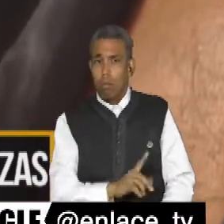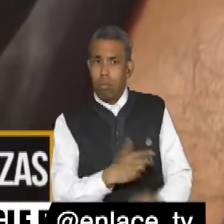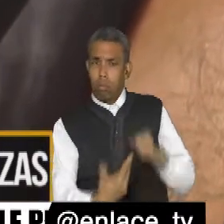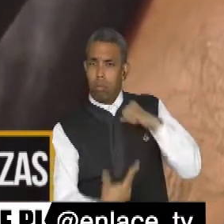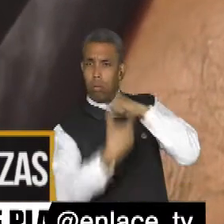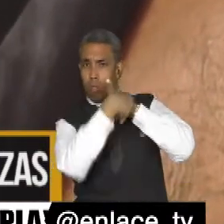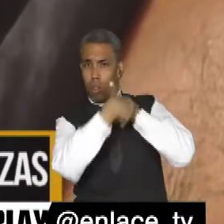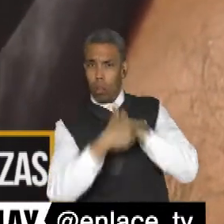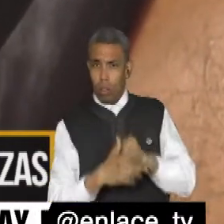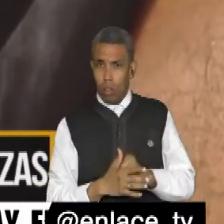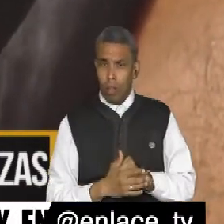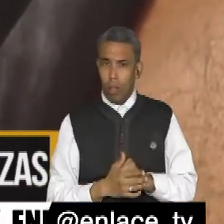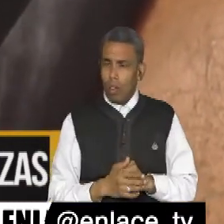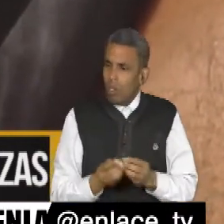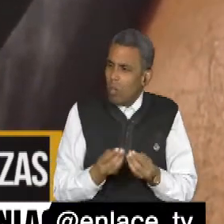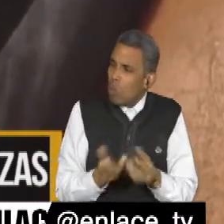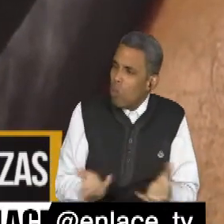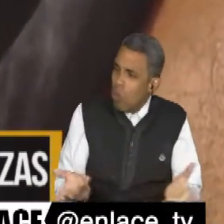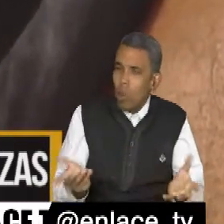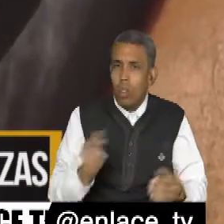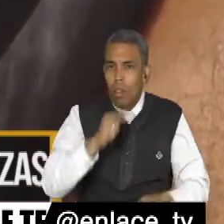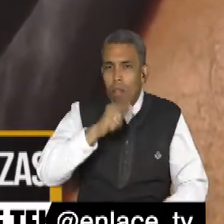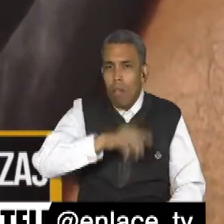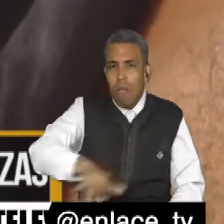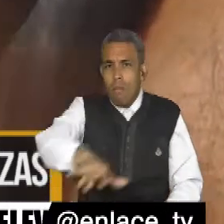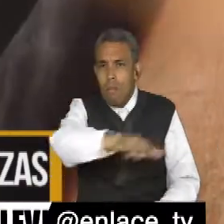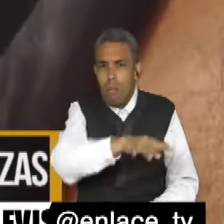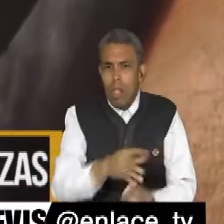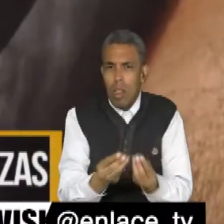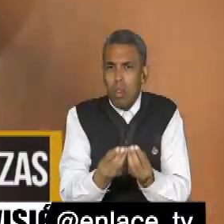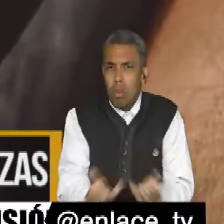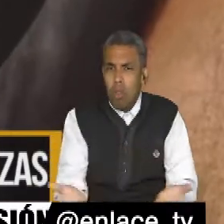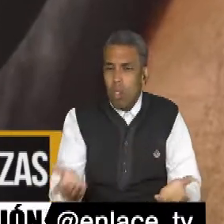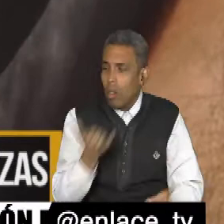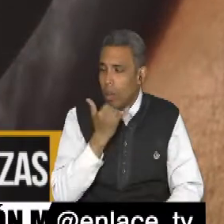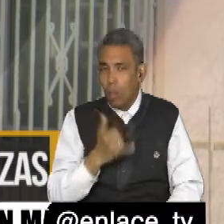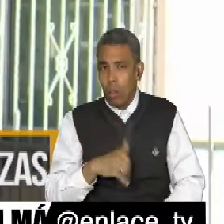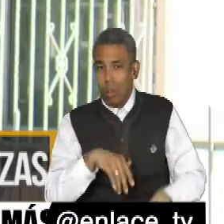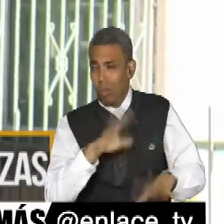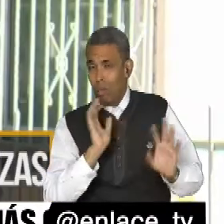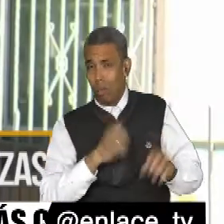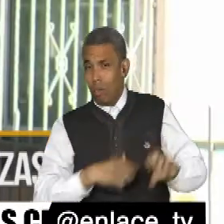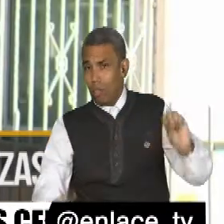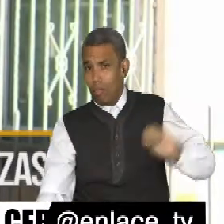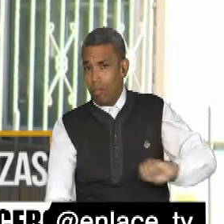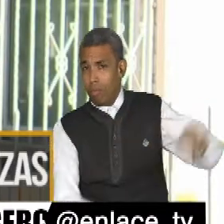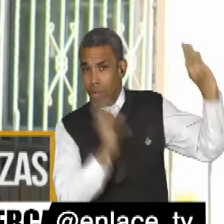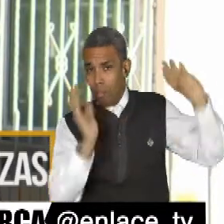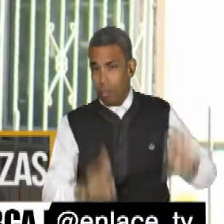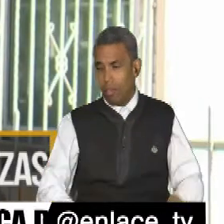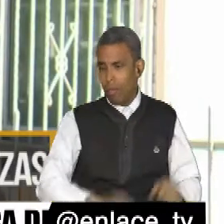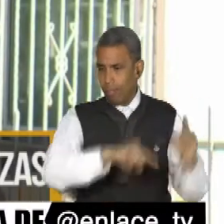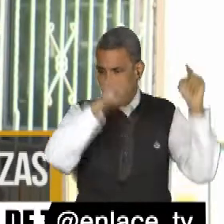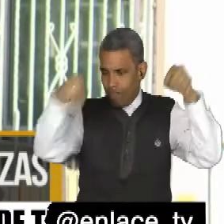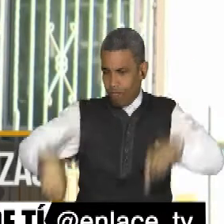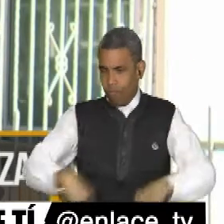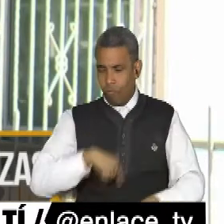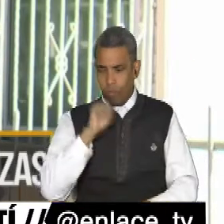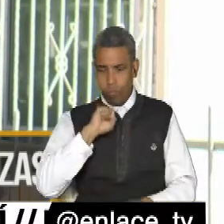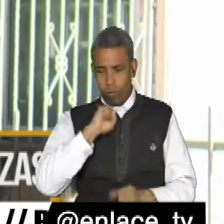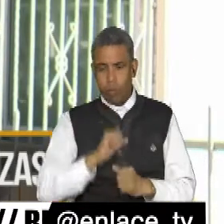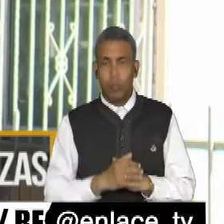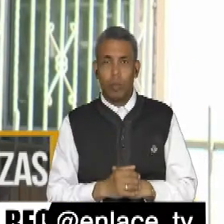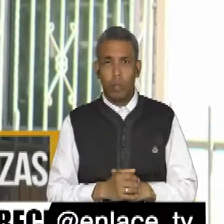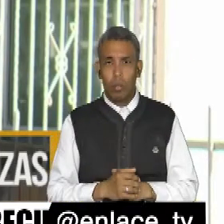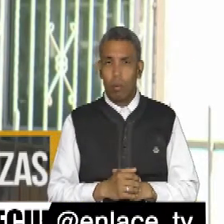Todo, no recogí nada. Mire lo que está allá atrás, no hay nada. El afectado asegura que lo único que pudo sacar